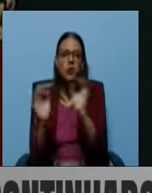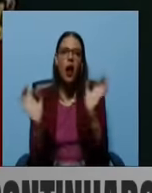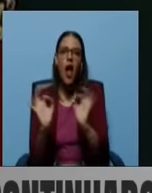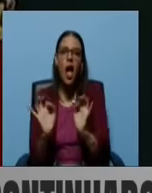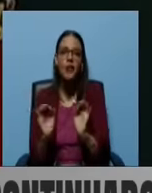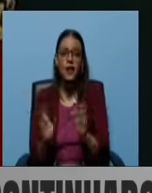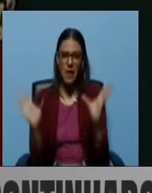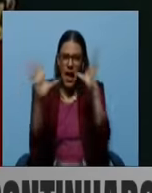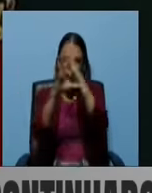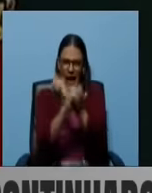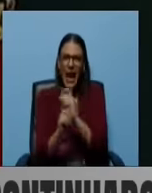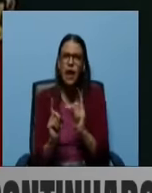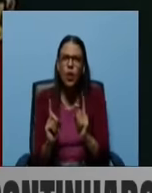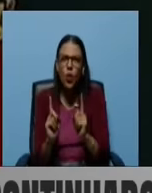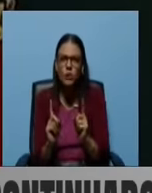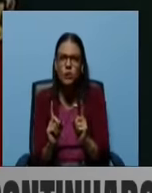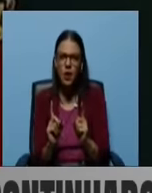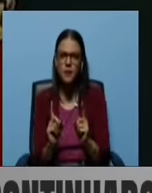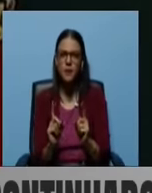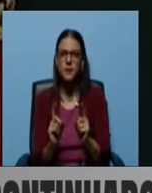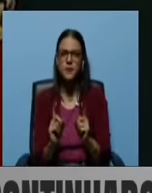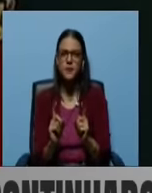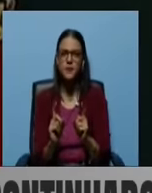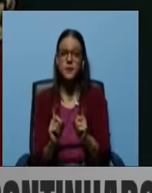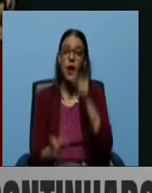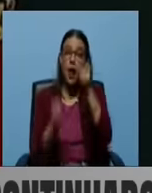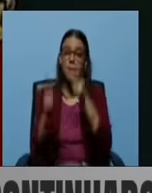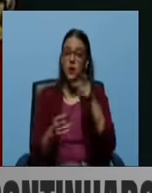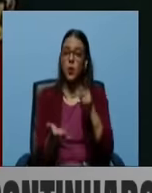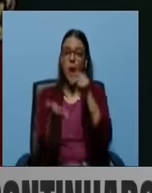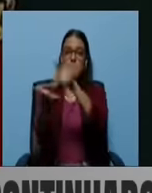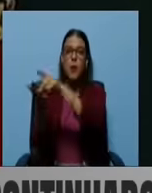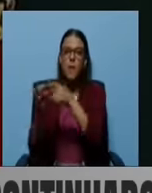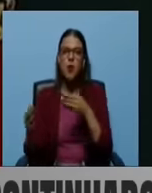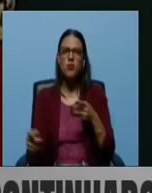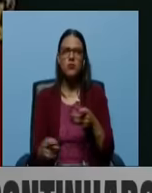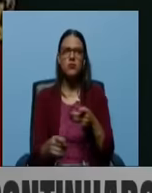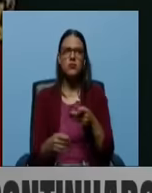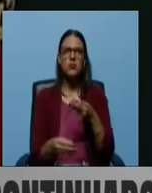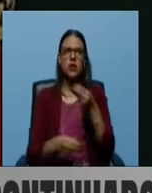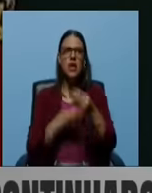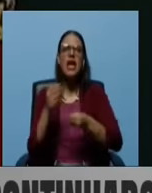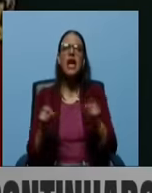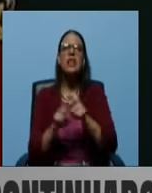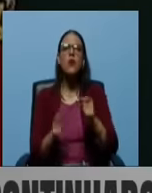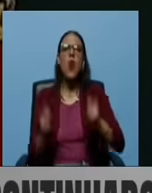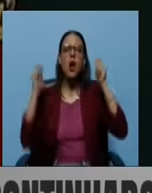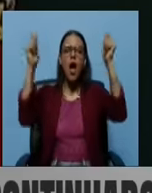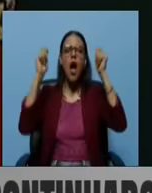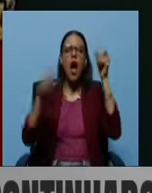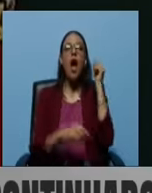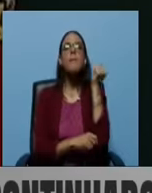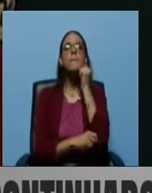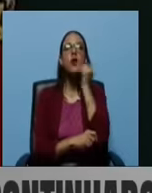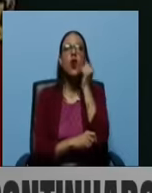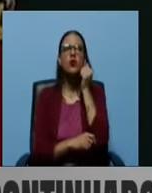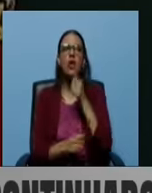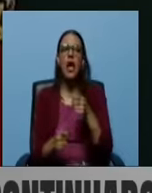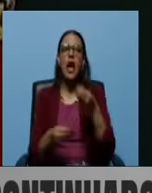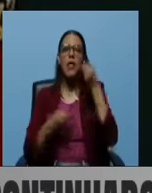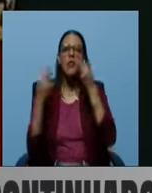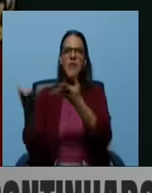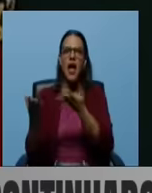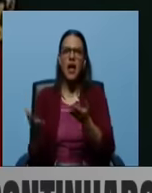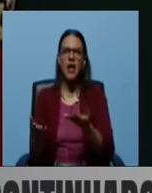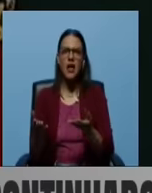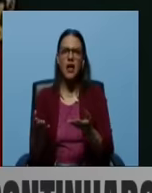En las noches iban para allá, ¿cómo se llama?, a protestar con Mechurrio,